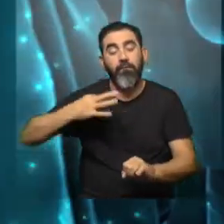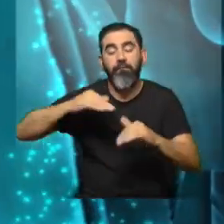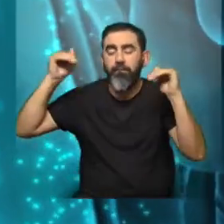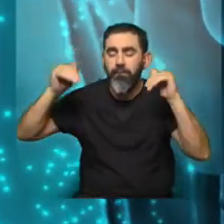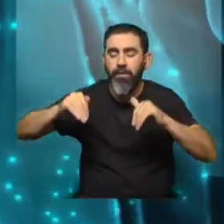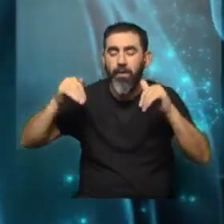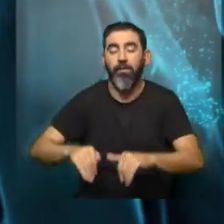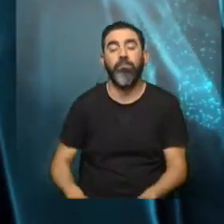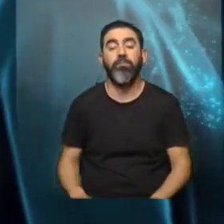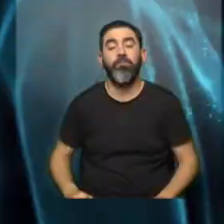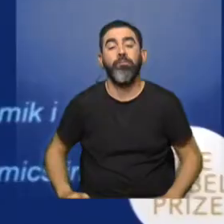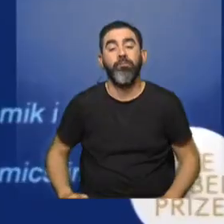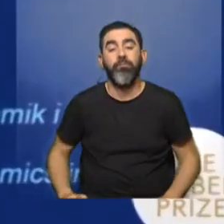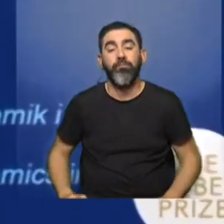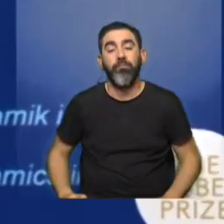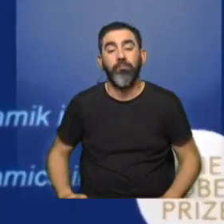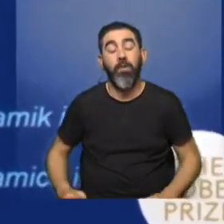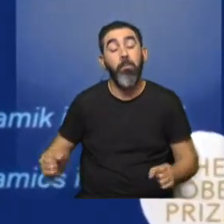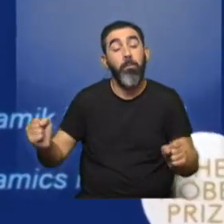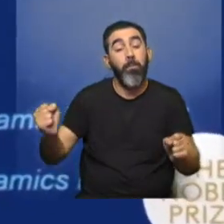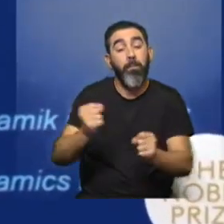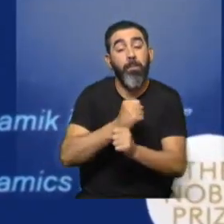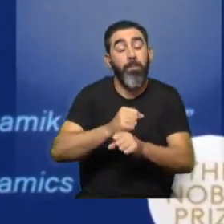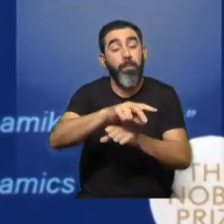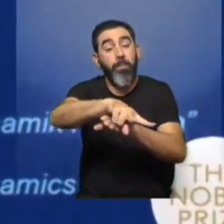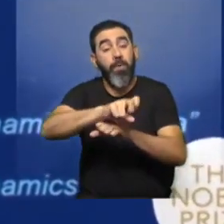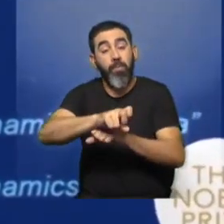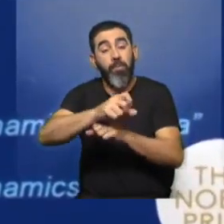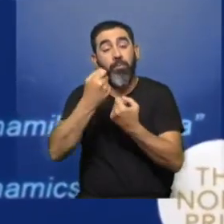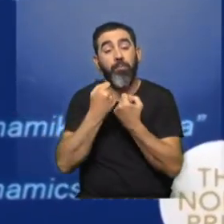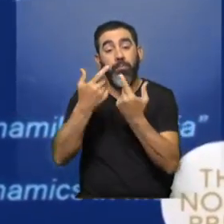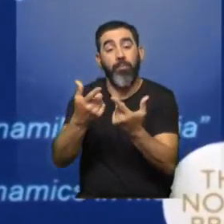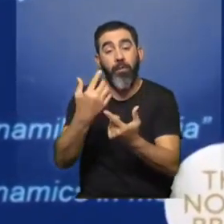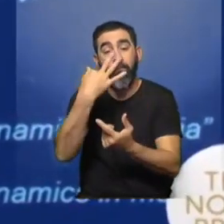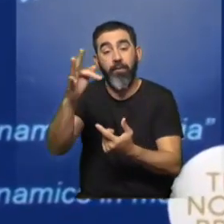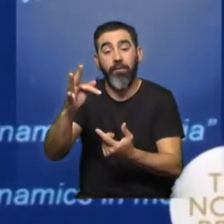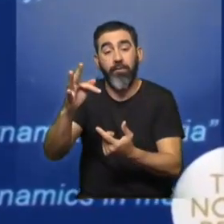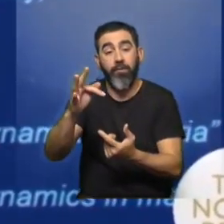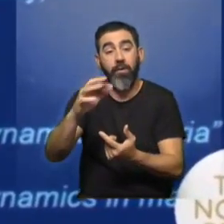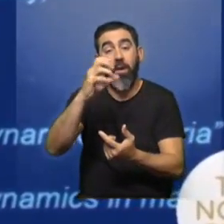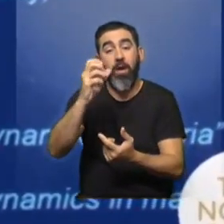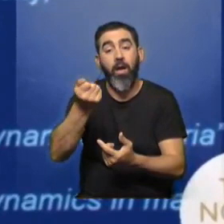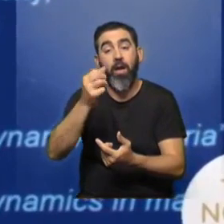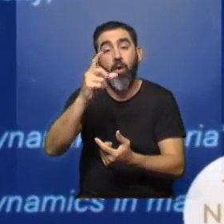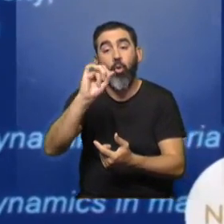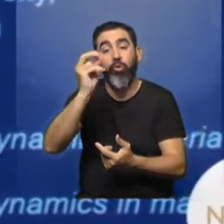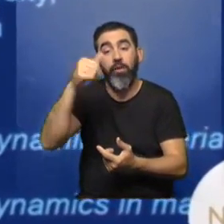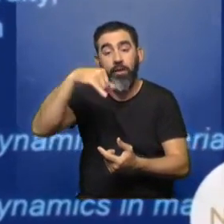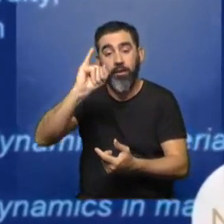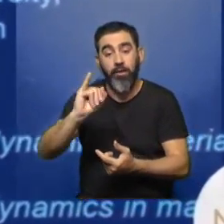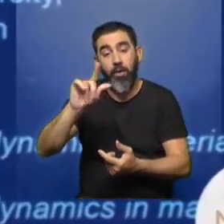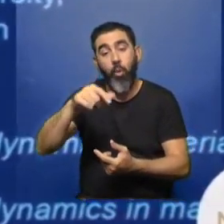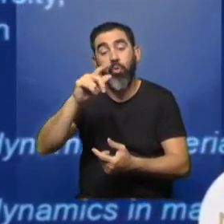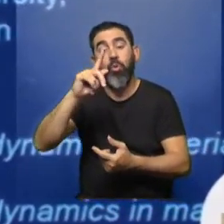millones de vidas. Y en cuanto al Premio Nobel de Física, este fue otorgado al francés Pierre Agostini, al austrohúngaro